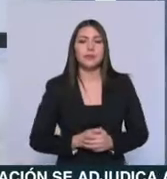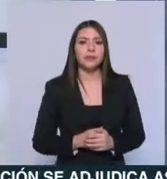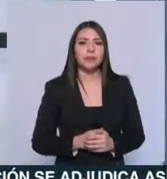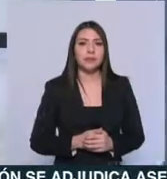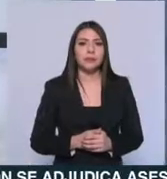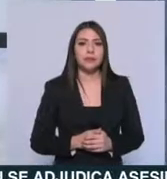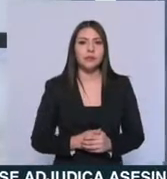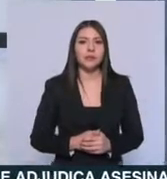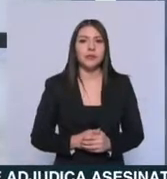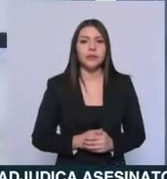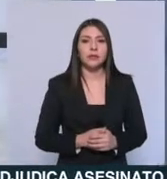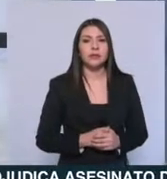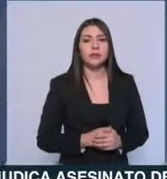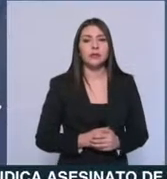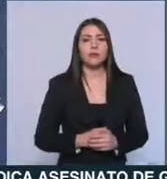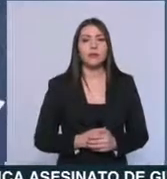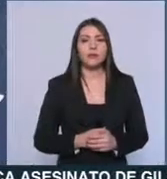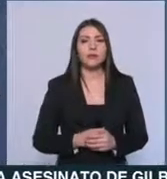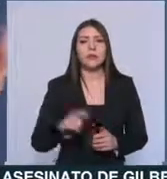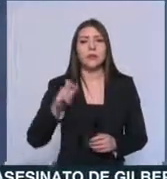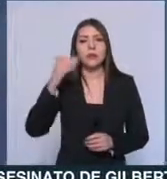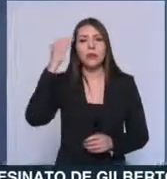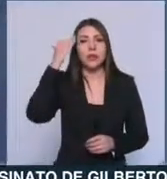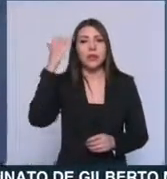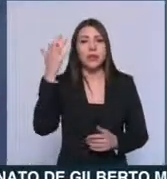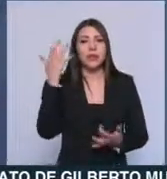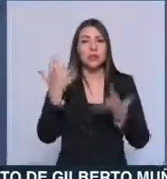época de incendios ya es